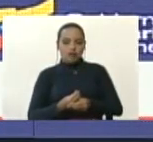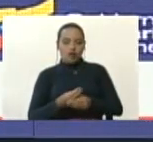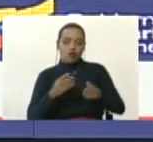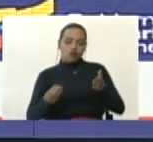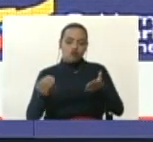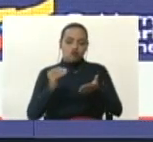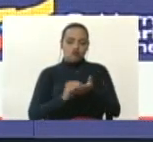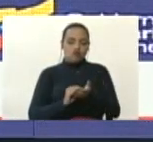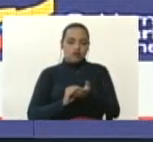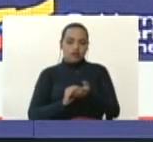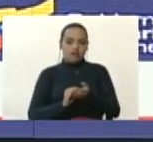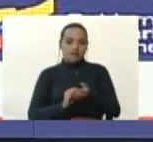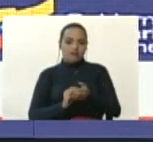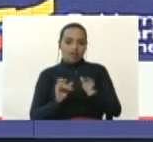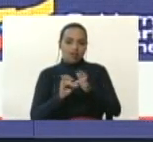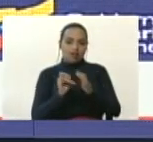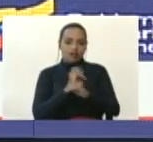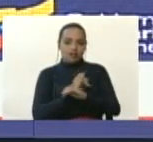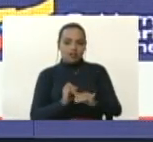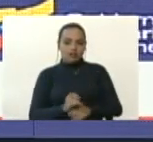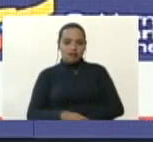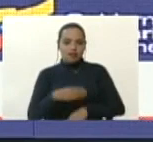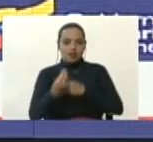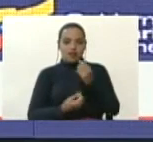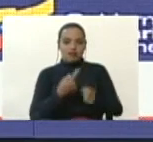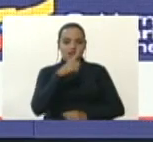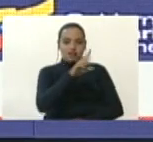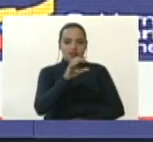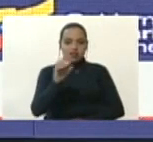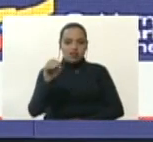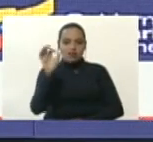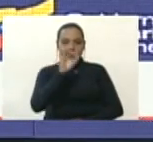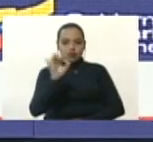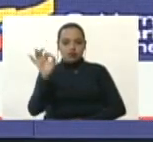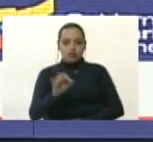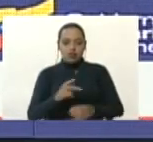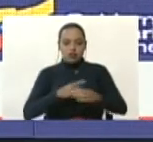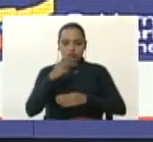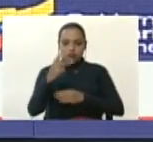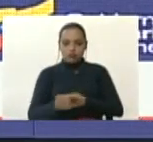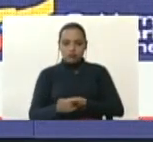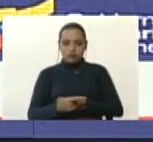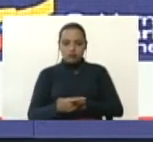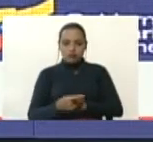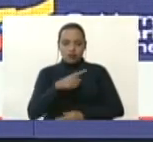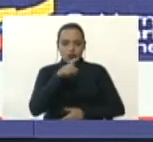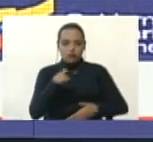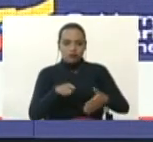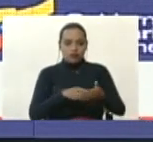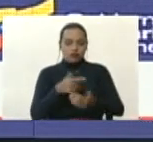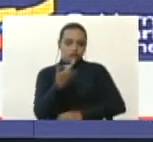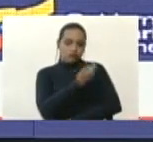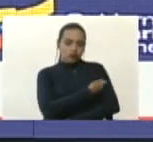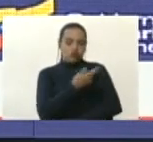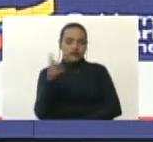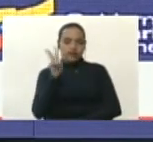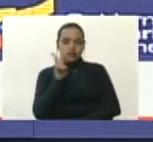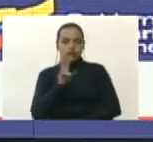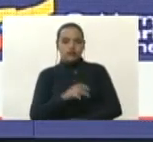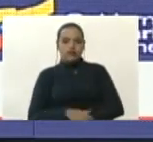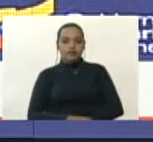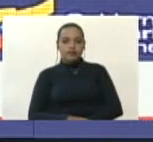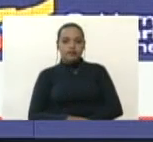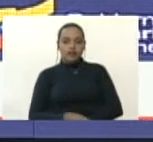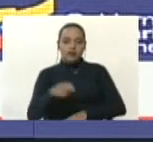para lograr el 100% del programa ampliado de inmunizaciones de Venezuela, la vacuna